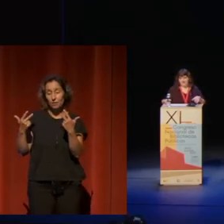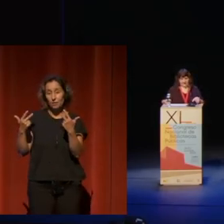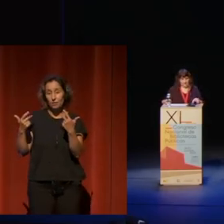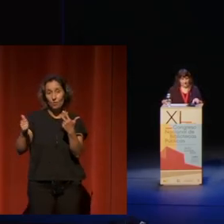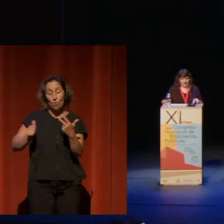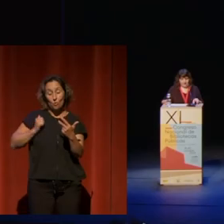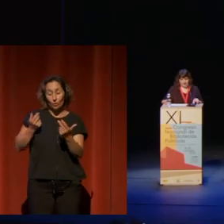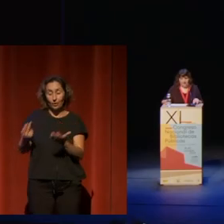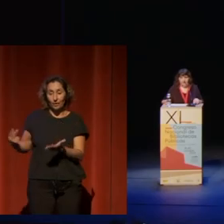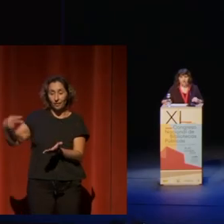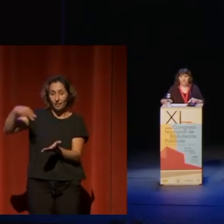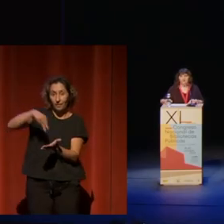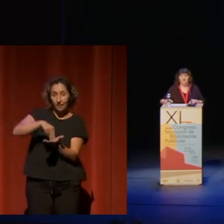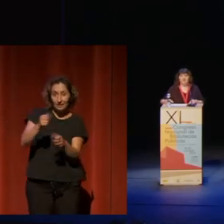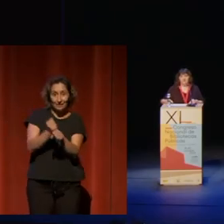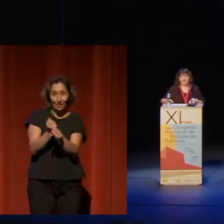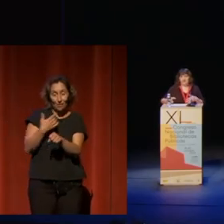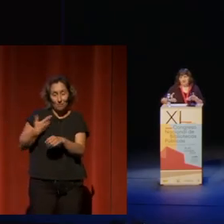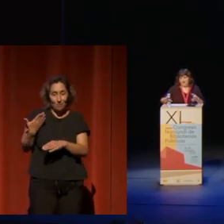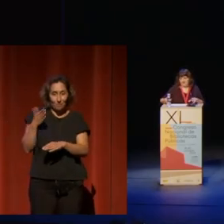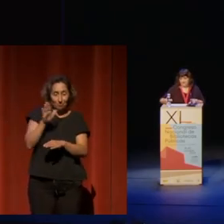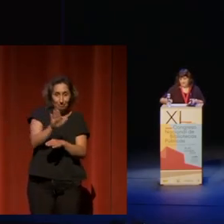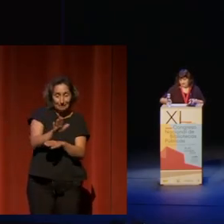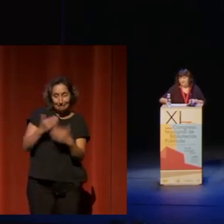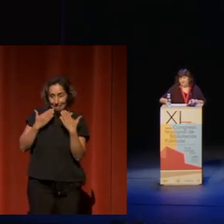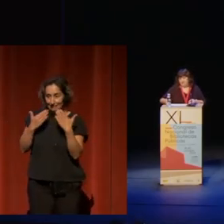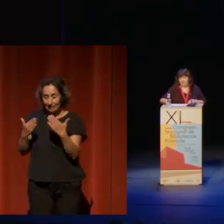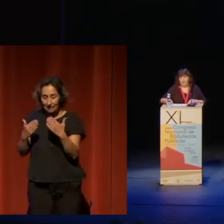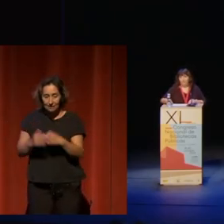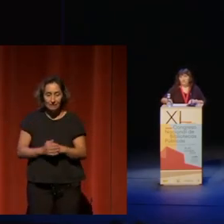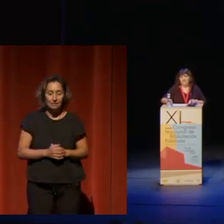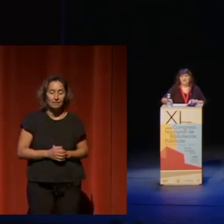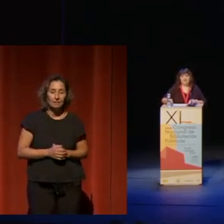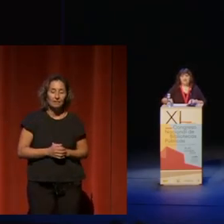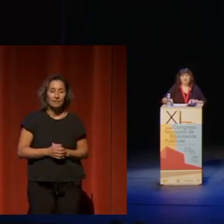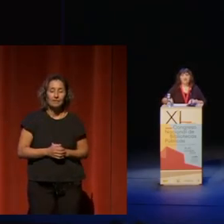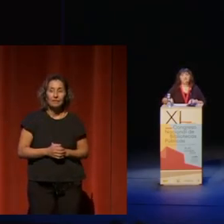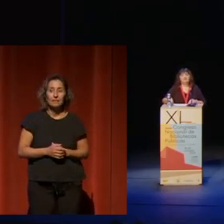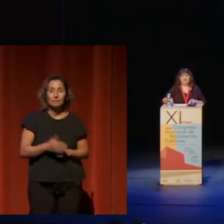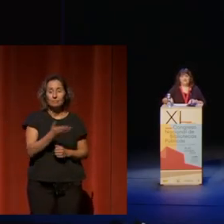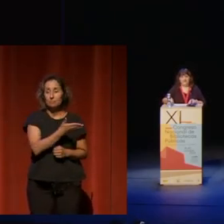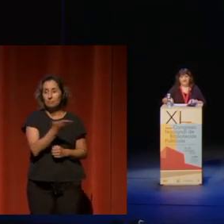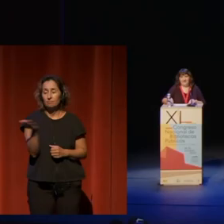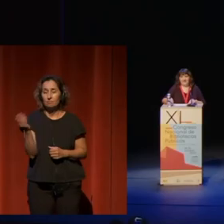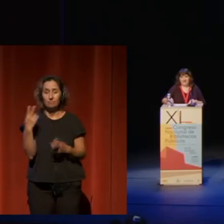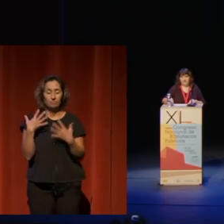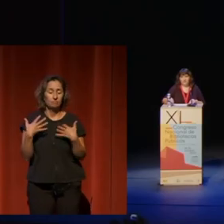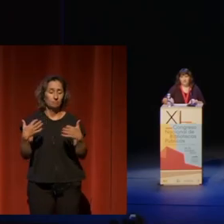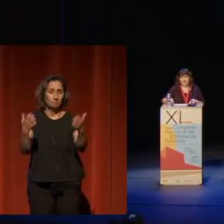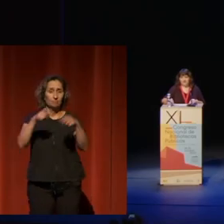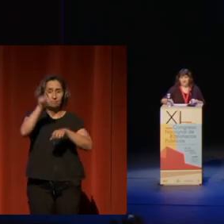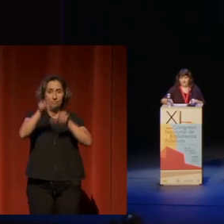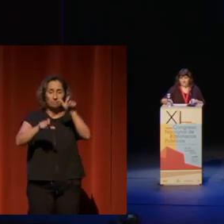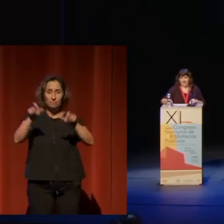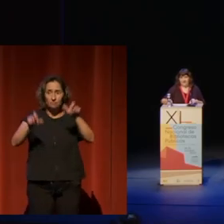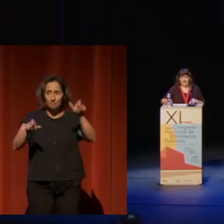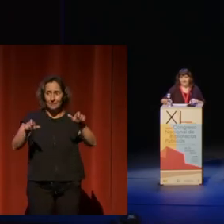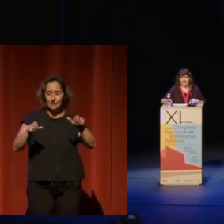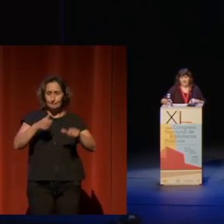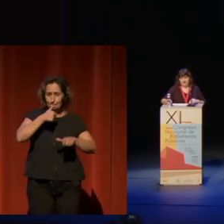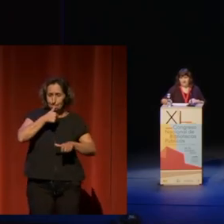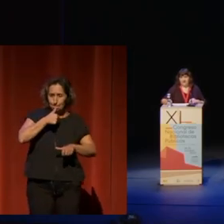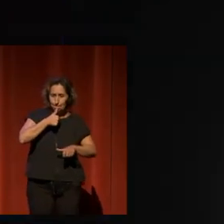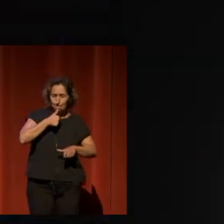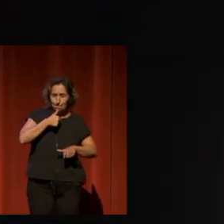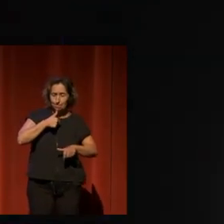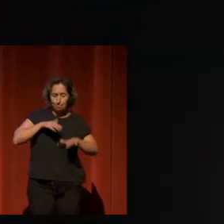y presentar mi trabajo. Y, desde luego, muchas gracias a todas las personas que habéis aguantado este tirón final